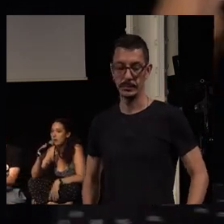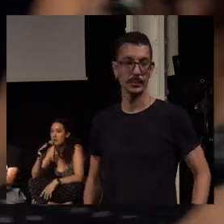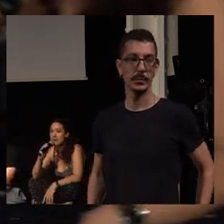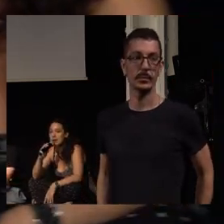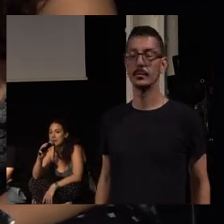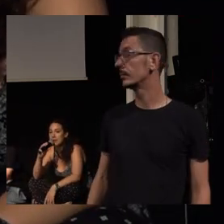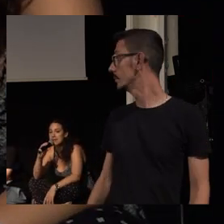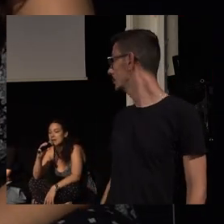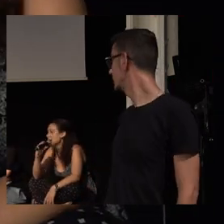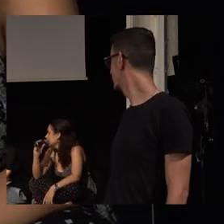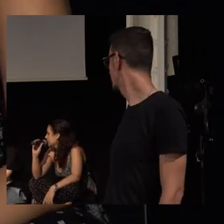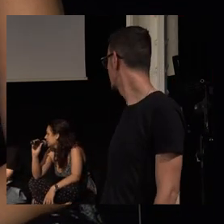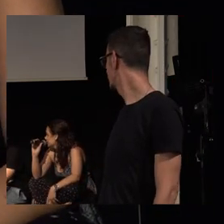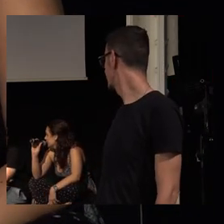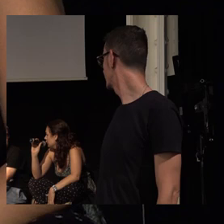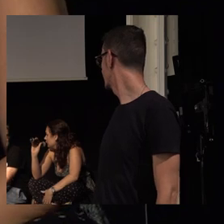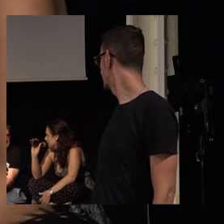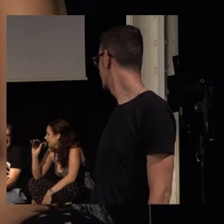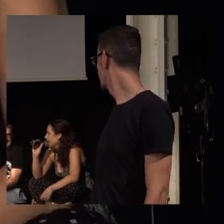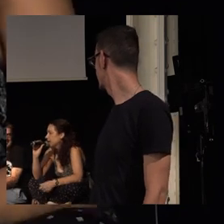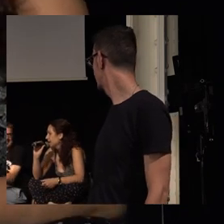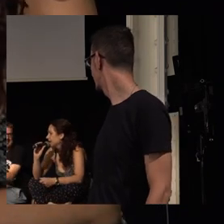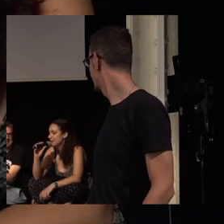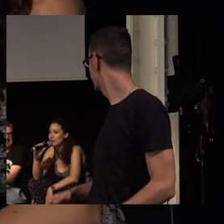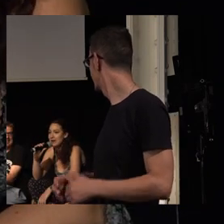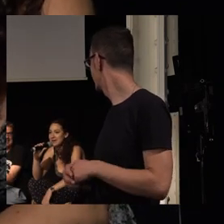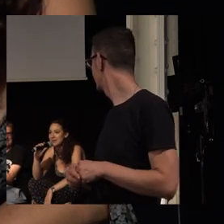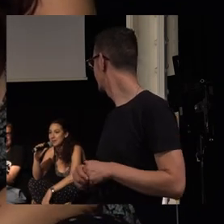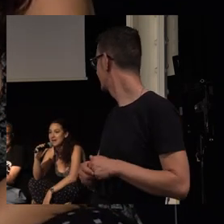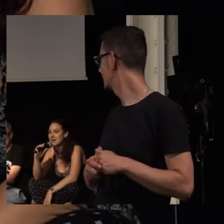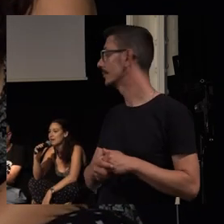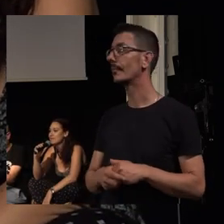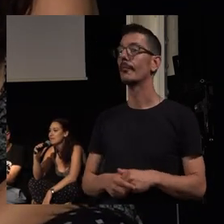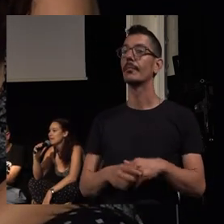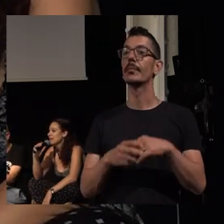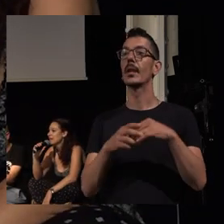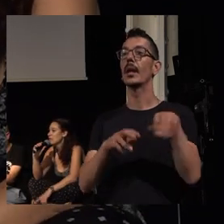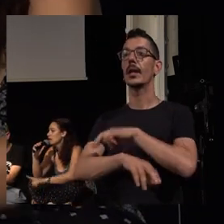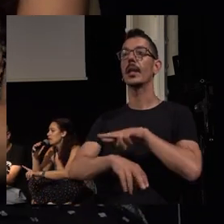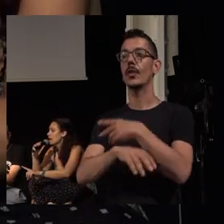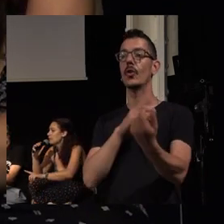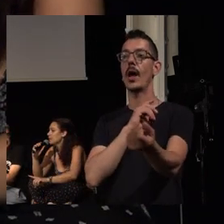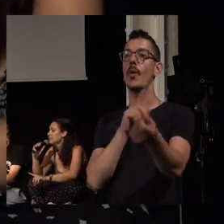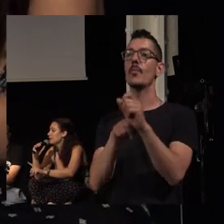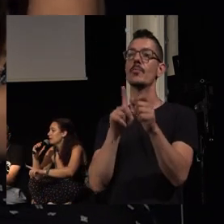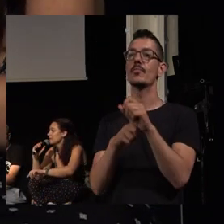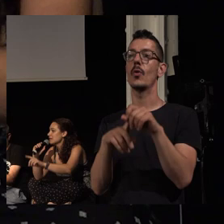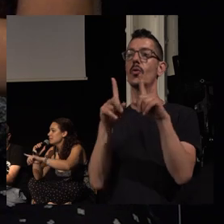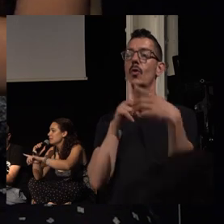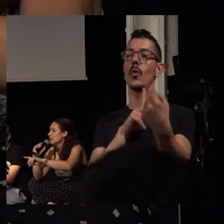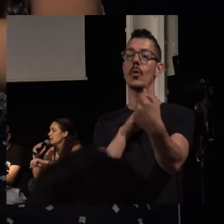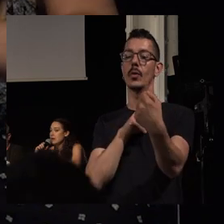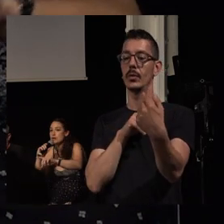Y ponerme a mí en la última mesa a más, ¿no? Ahí al tiro a la regidora. Creo que hay una pregunta